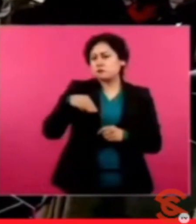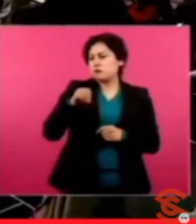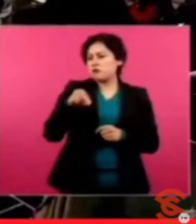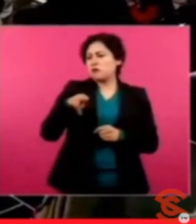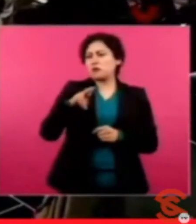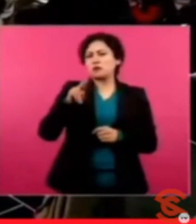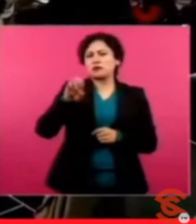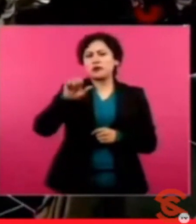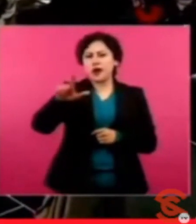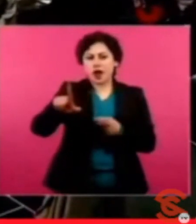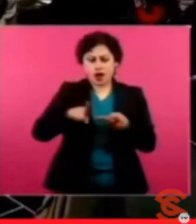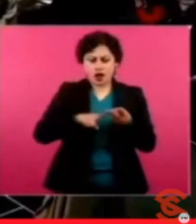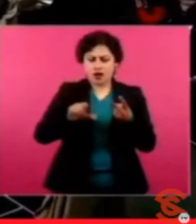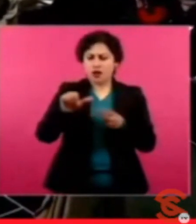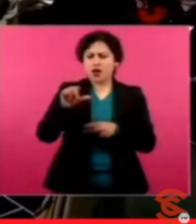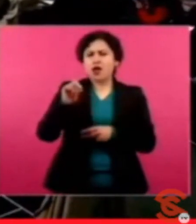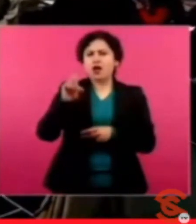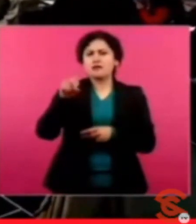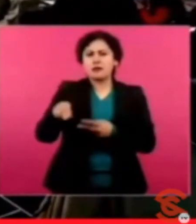Monreal, Adán,